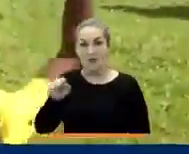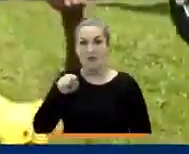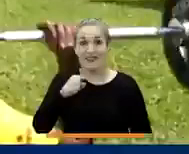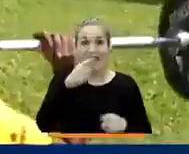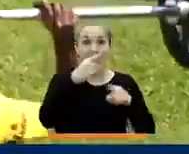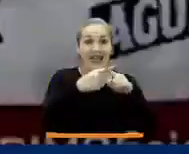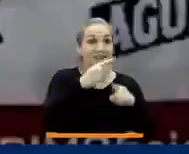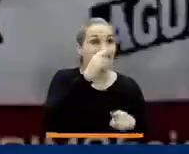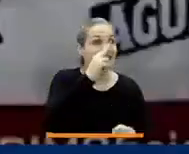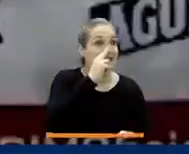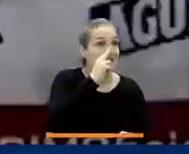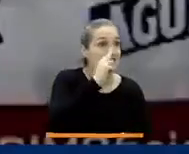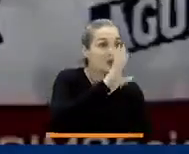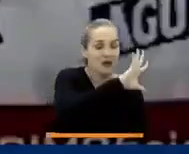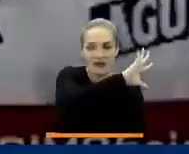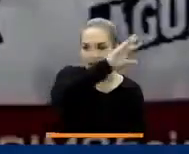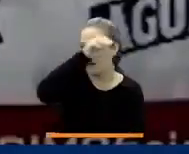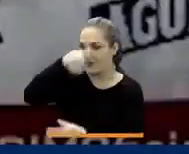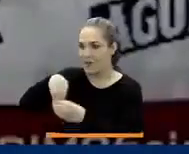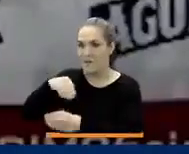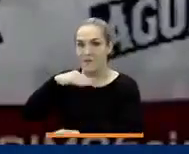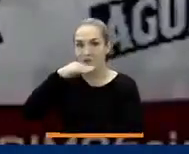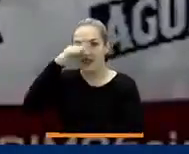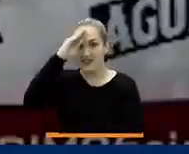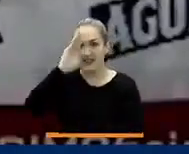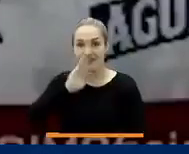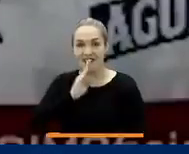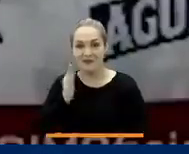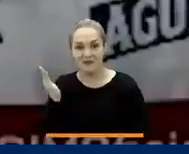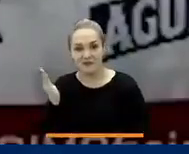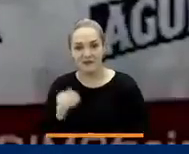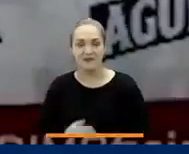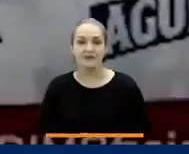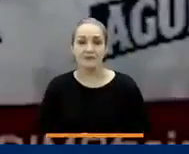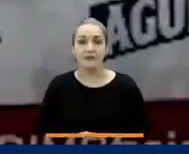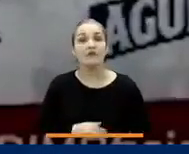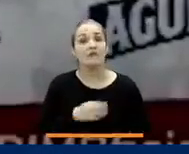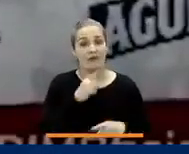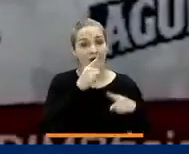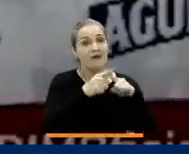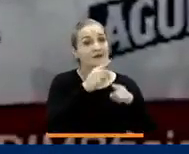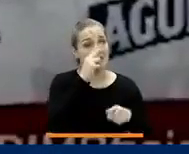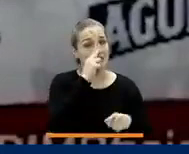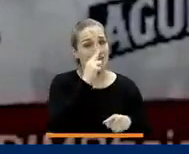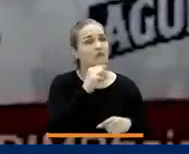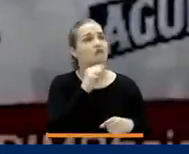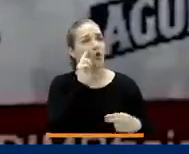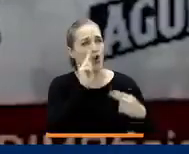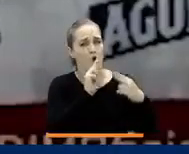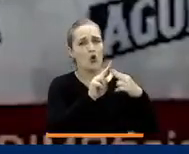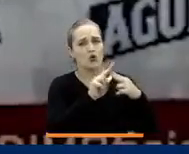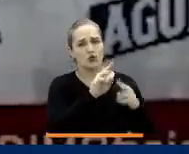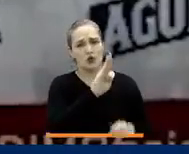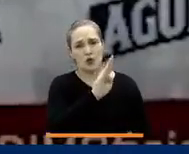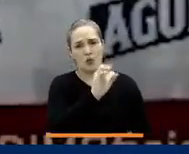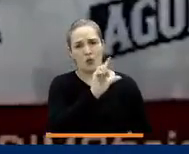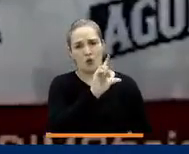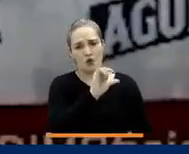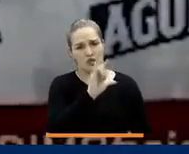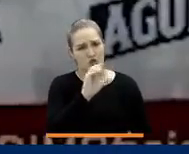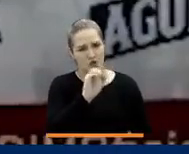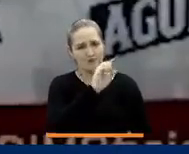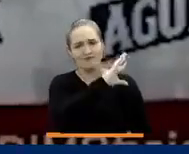Nacional al Medellín. Creo que es un orgullo poder trabajar con un técnico como el Bolillo, con tanta